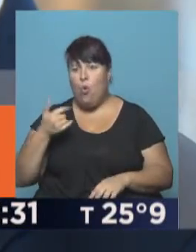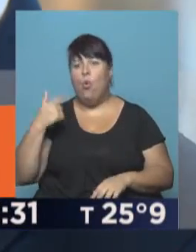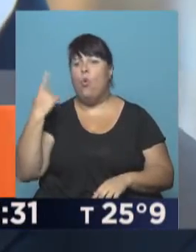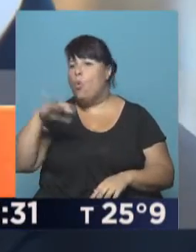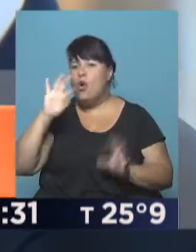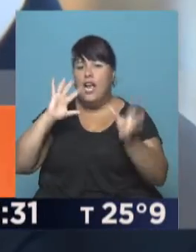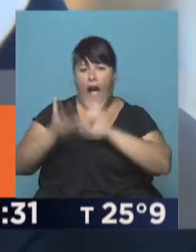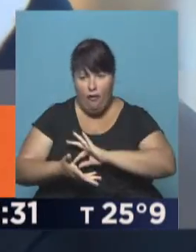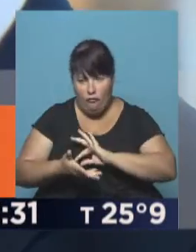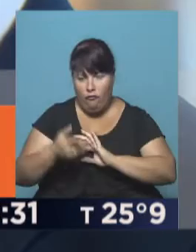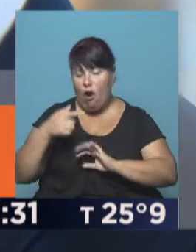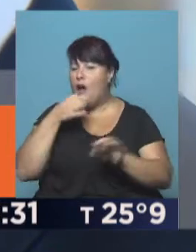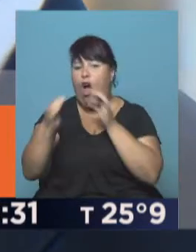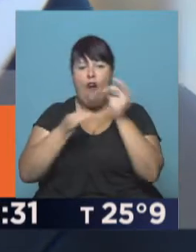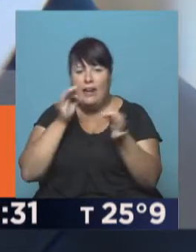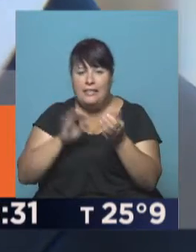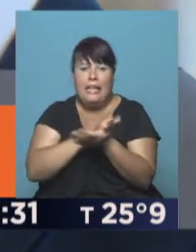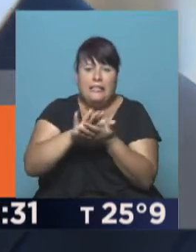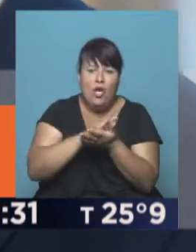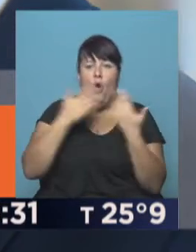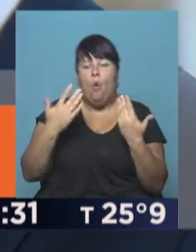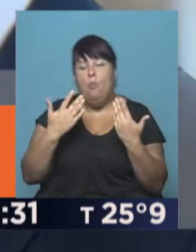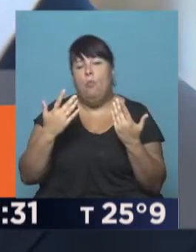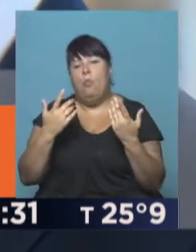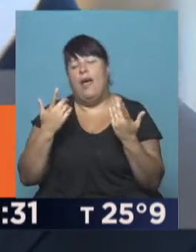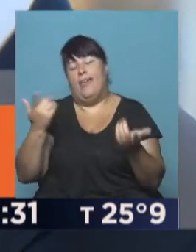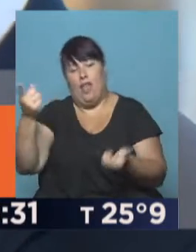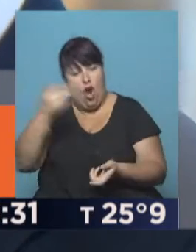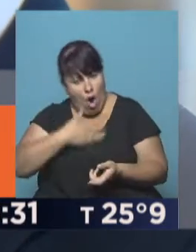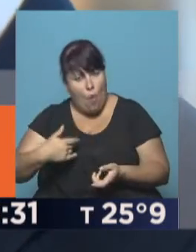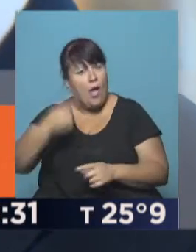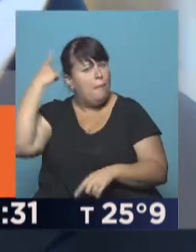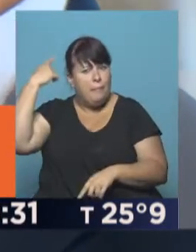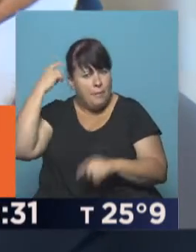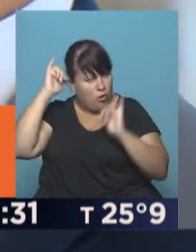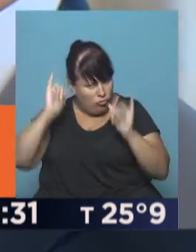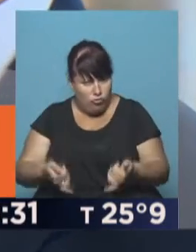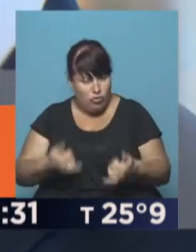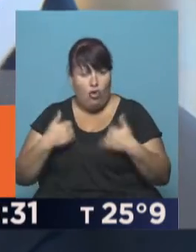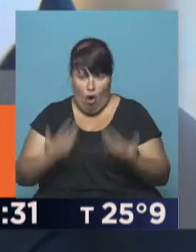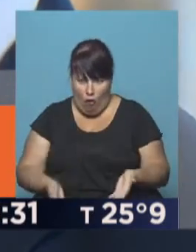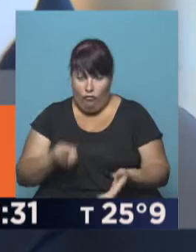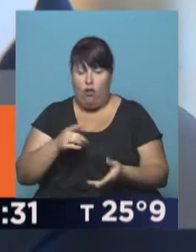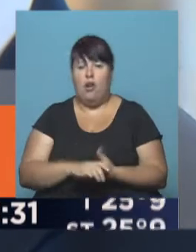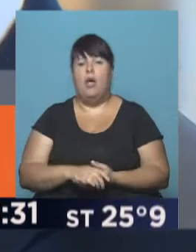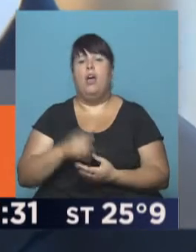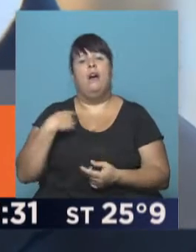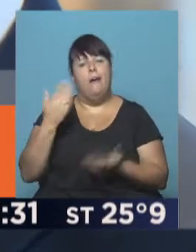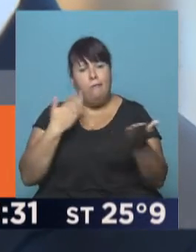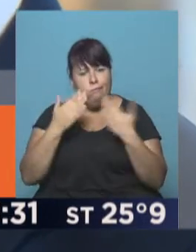único camino es el diálogo, la posibilidad de cosas que el gobierno desde un primer momento ha estado dispuesto. Hemos